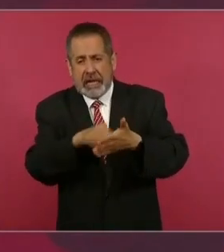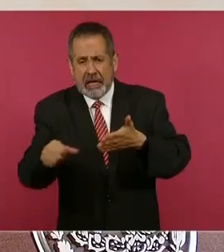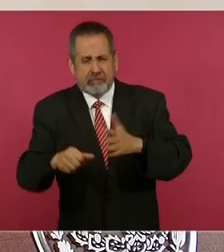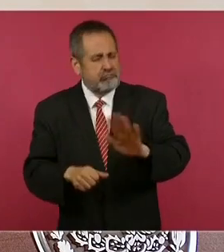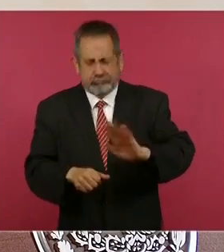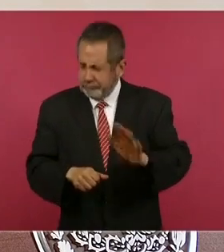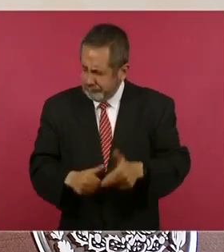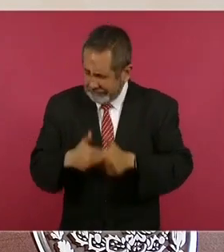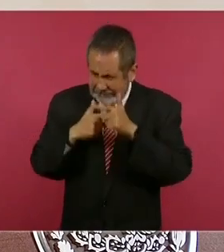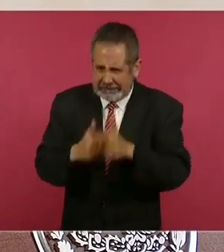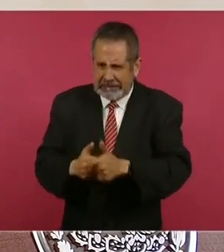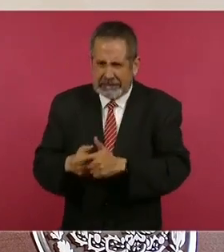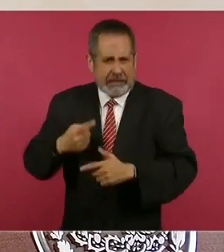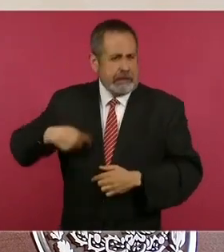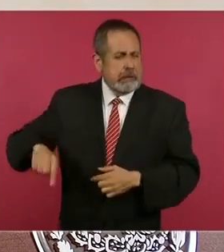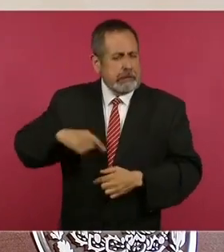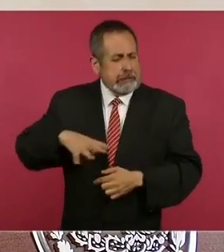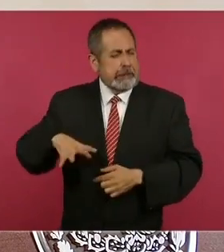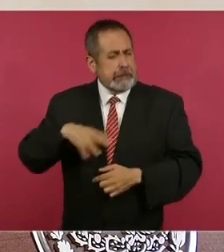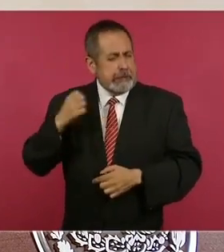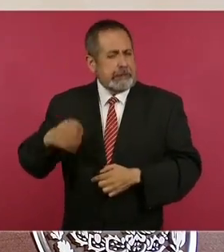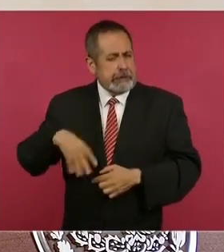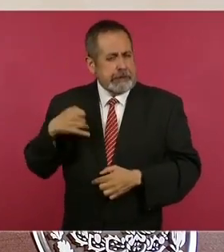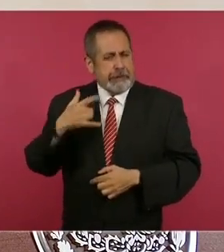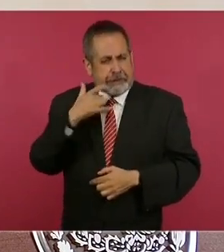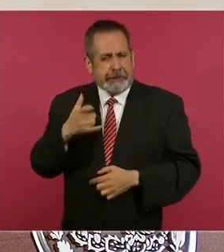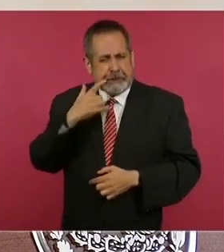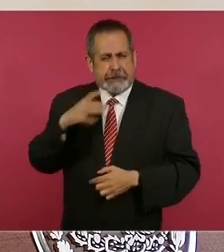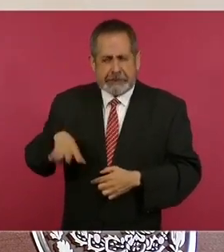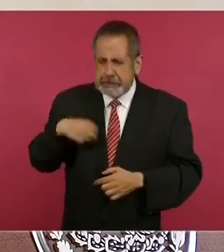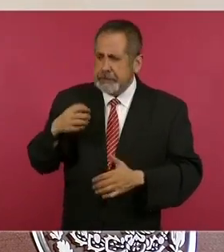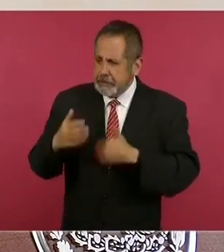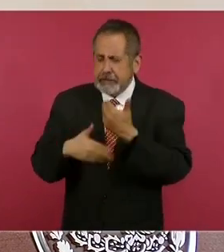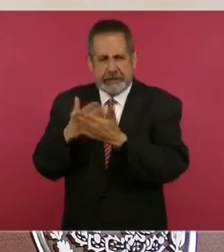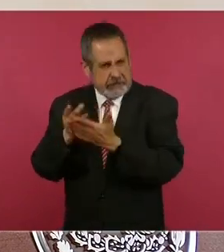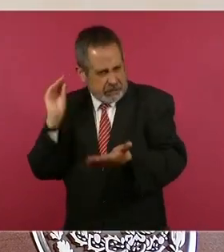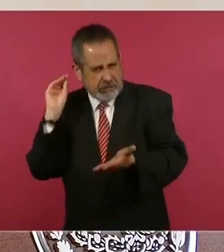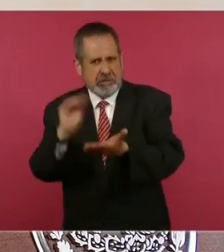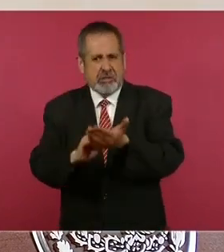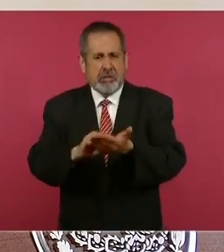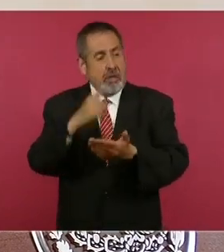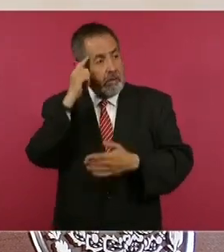a hacer un esfuerzo conjunto para que